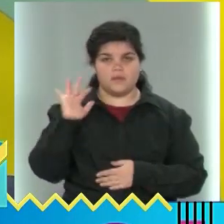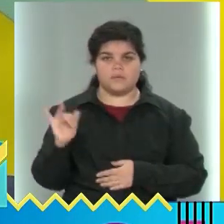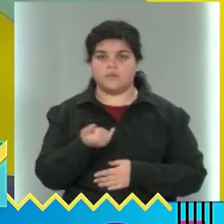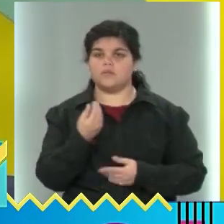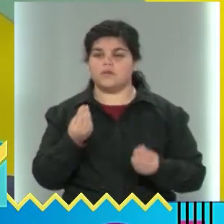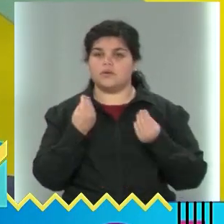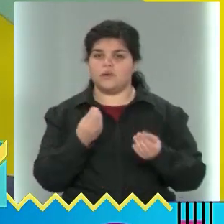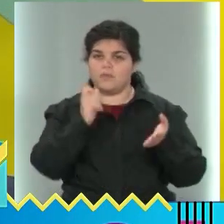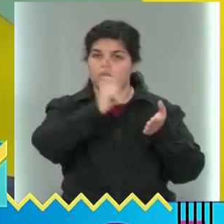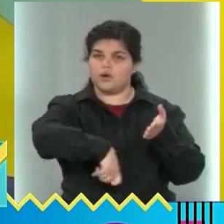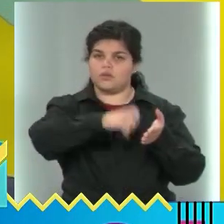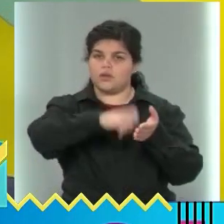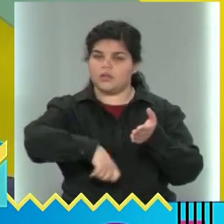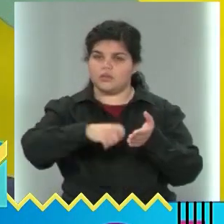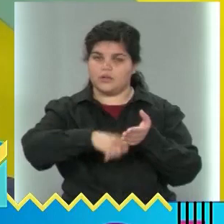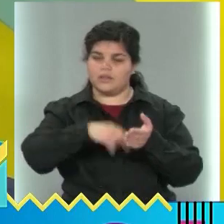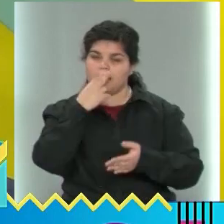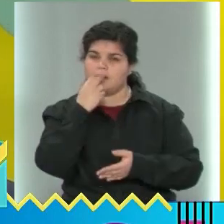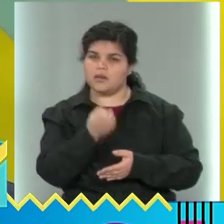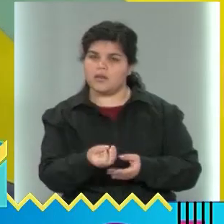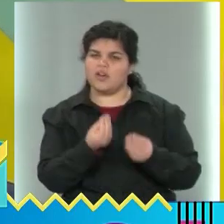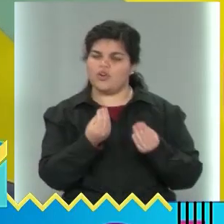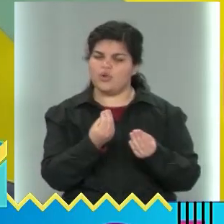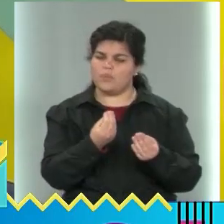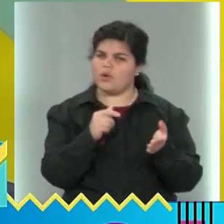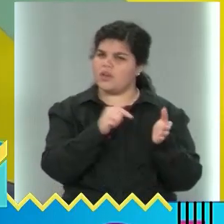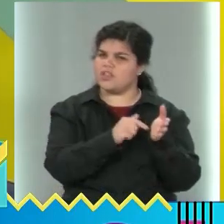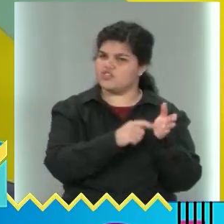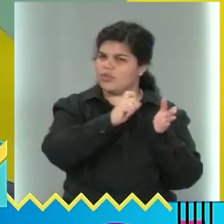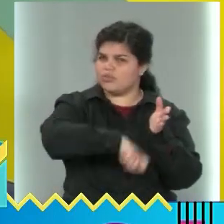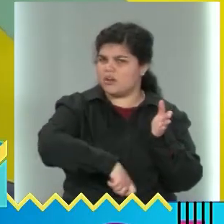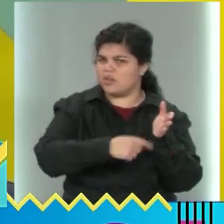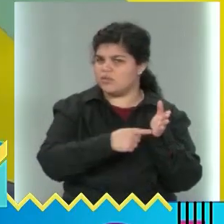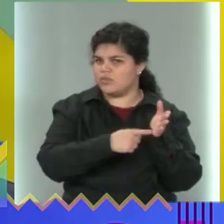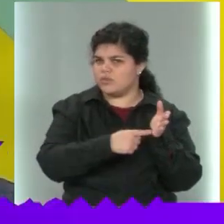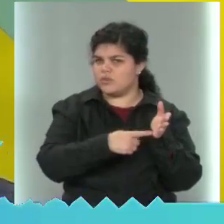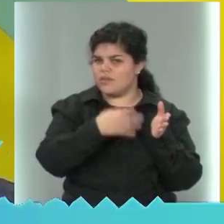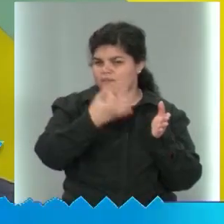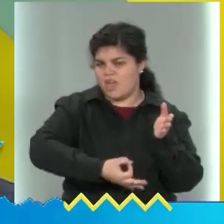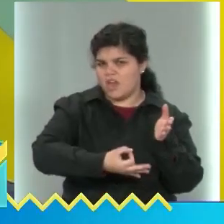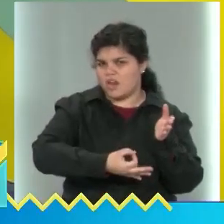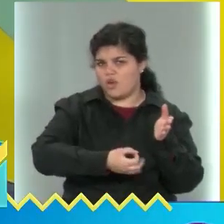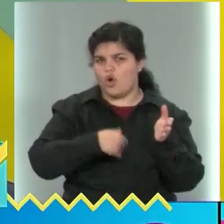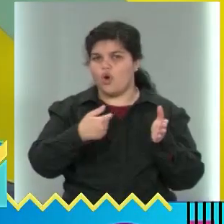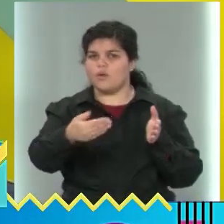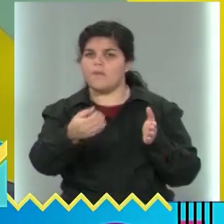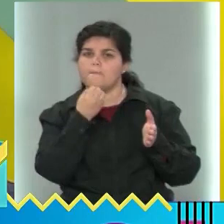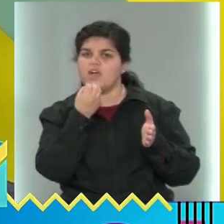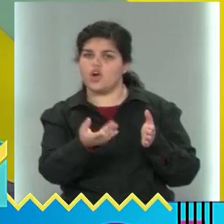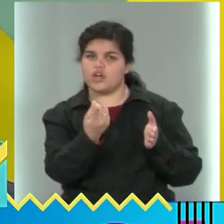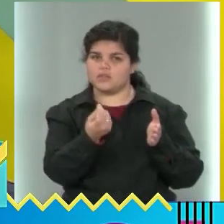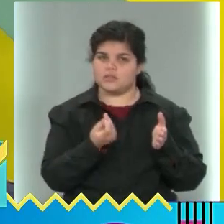contratación de energía y si esa contratación se puede y es bueno hacerlo o hay que mejorarlo.